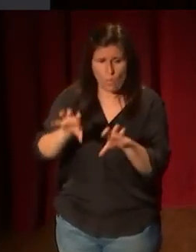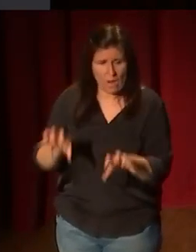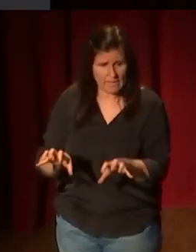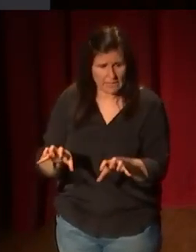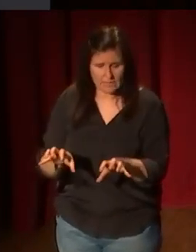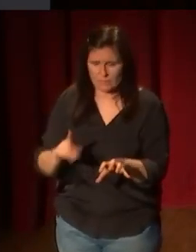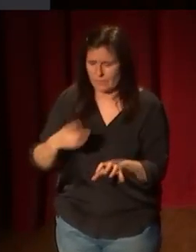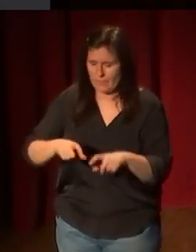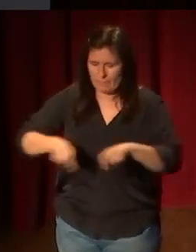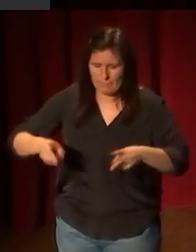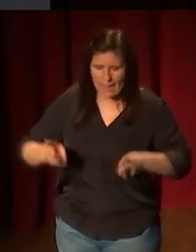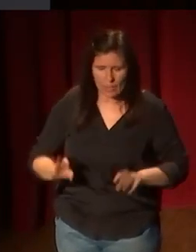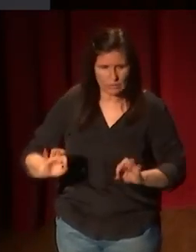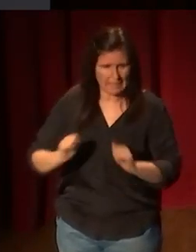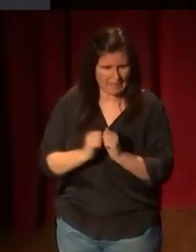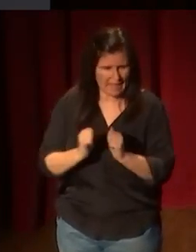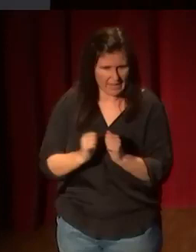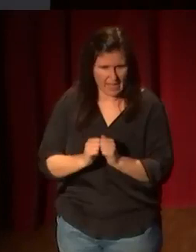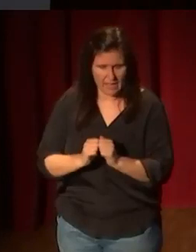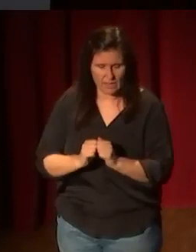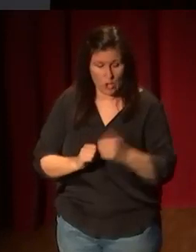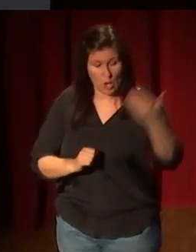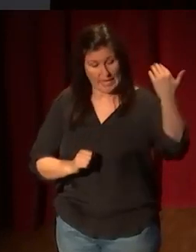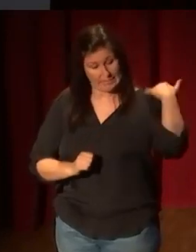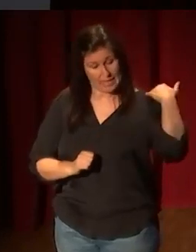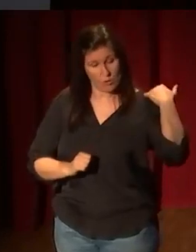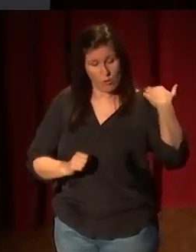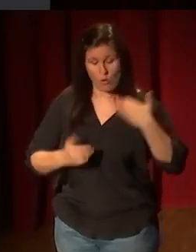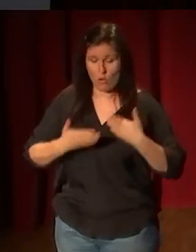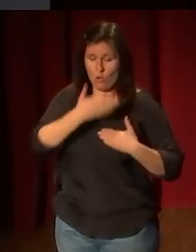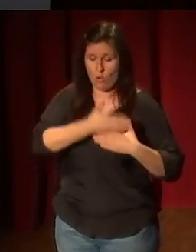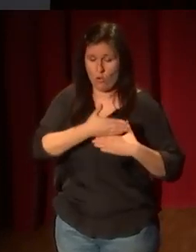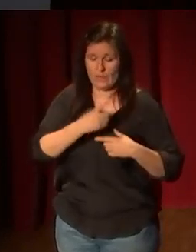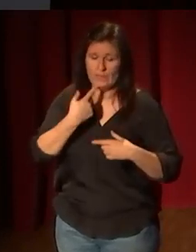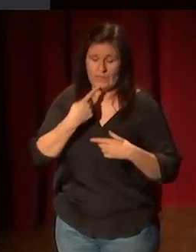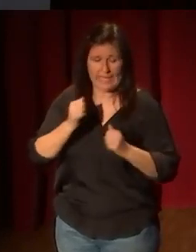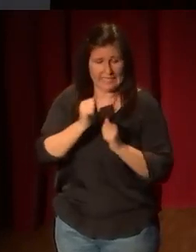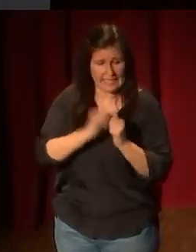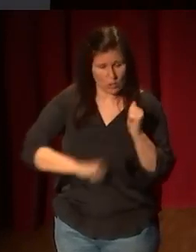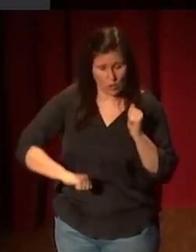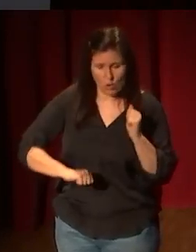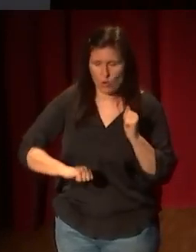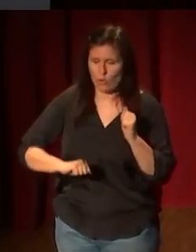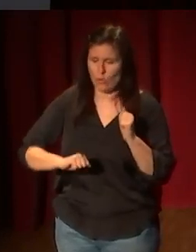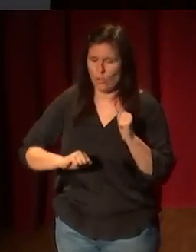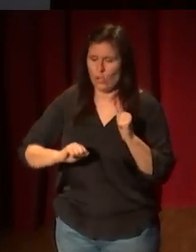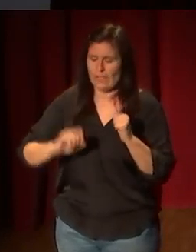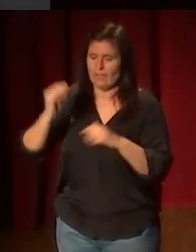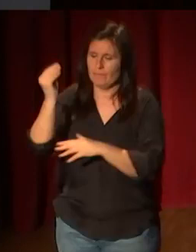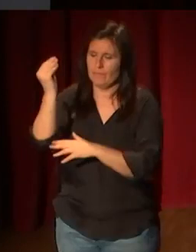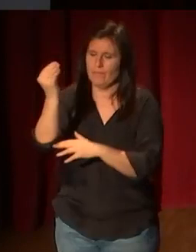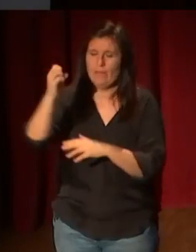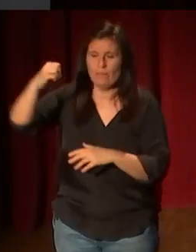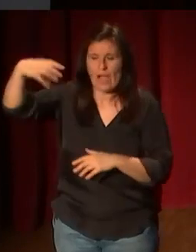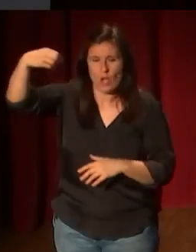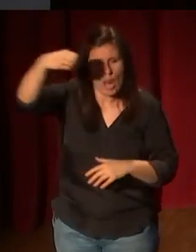bancos de piedra con el respaldo de hierro forjado con unas cuantas farolas y sobre